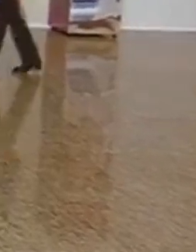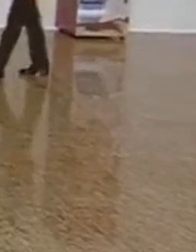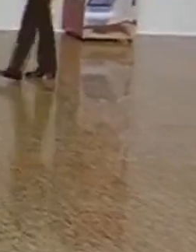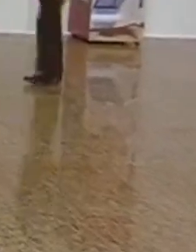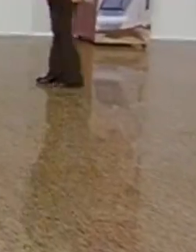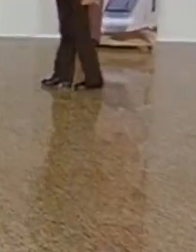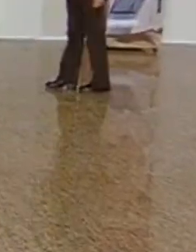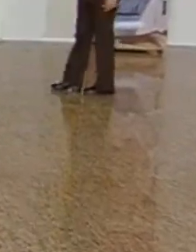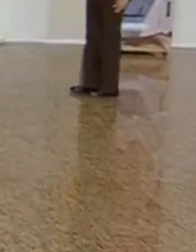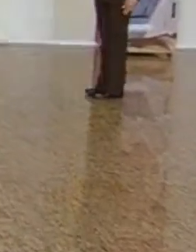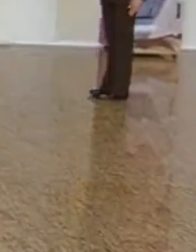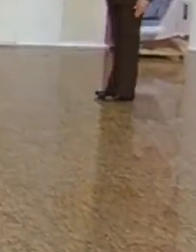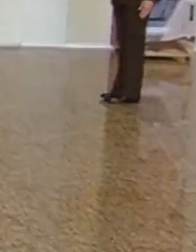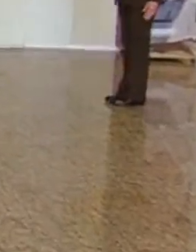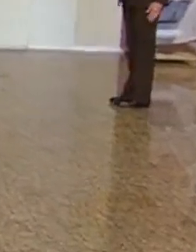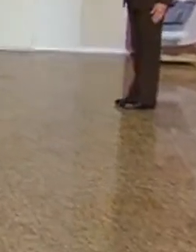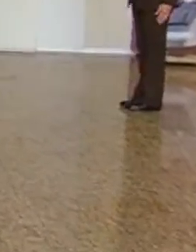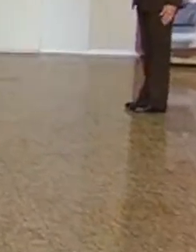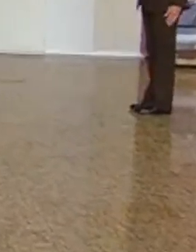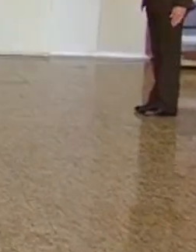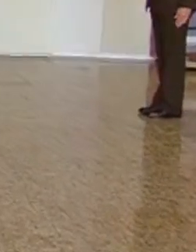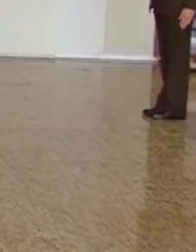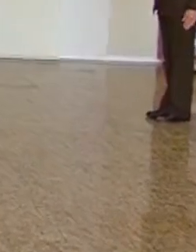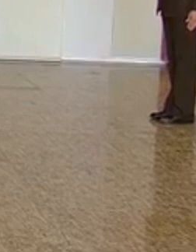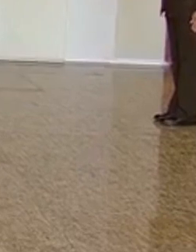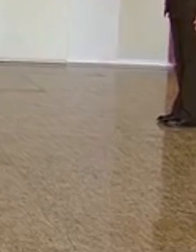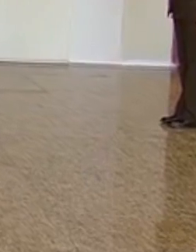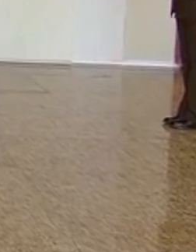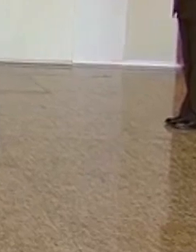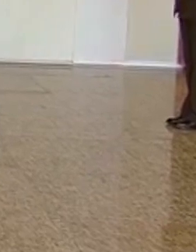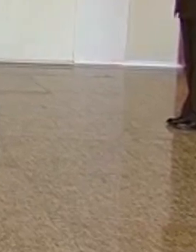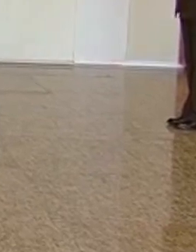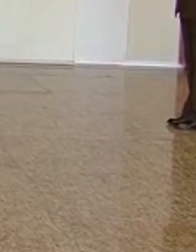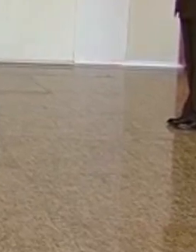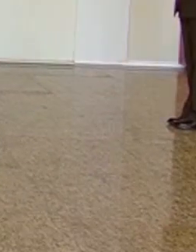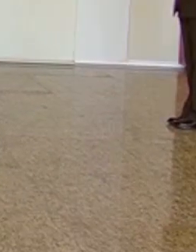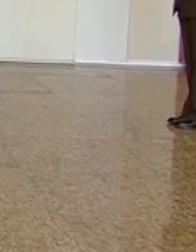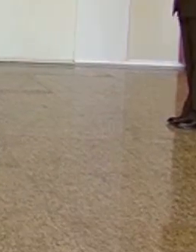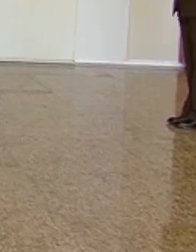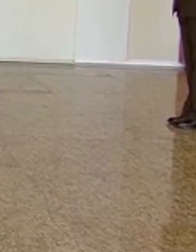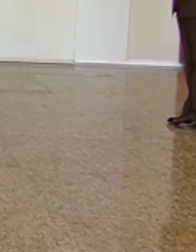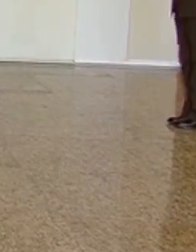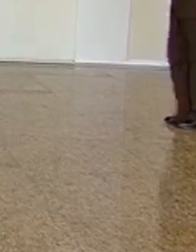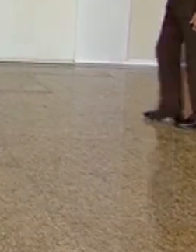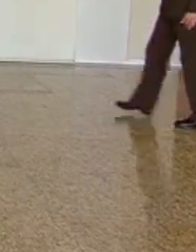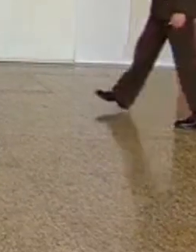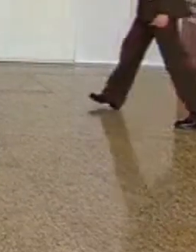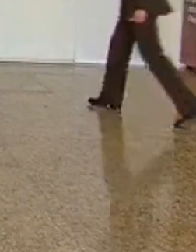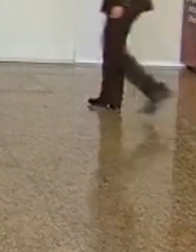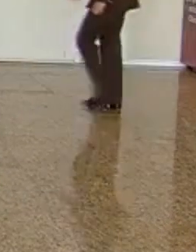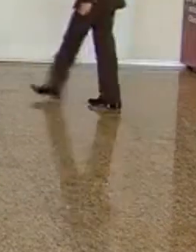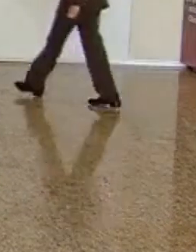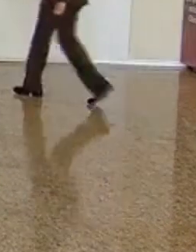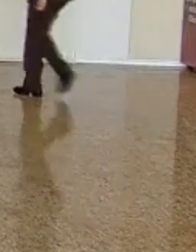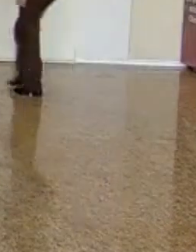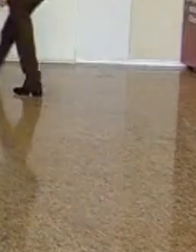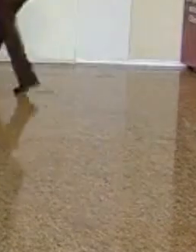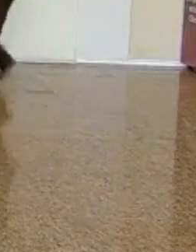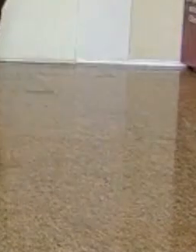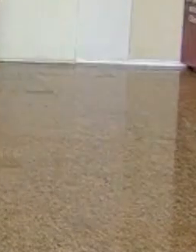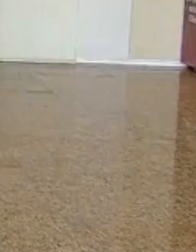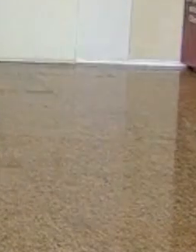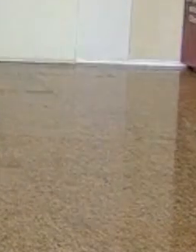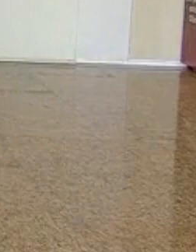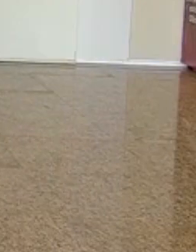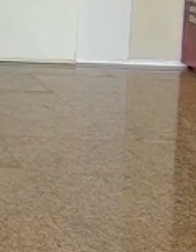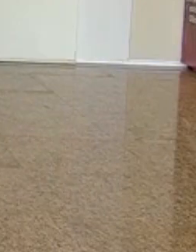En su quinto informe de gobierno, el presidente de México, Andrés Manuel López Obrador, resaltó los logros de su administración en la reducción de la